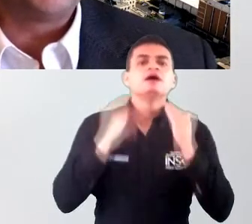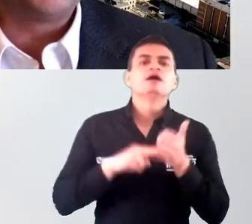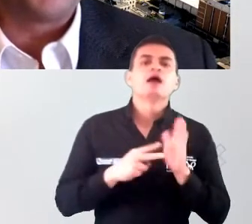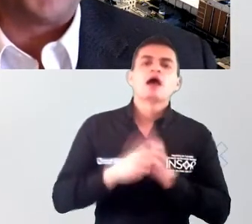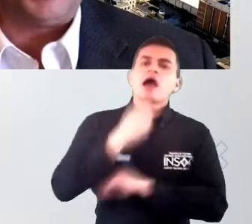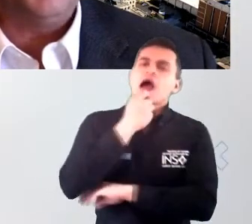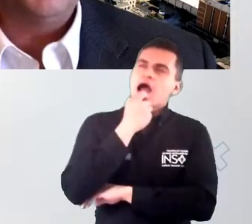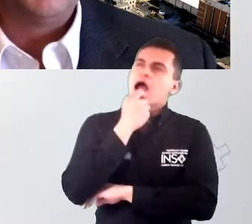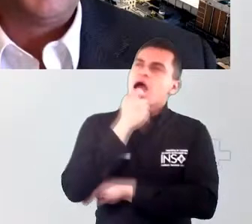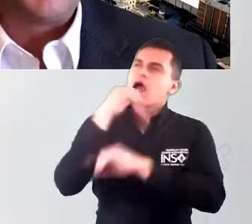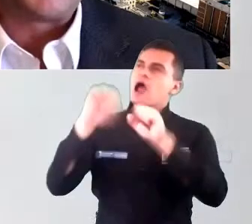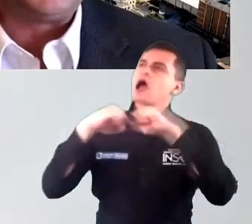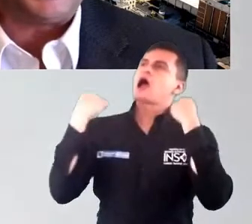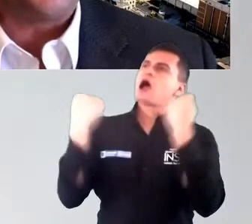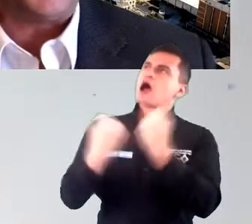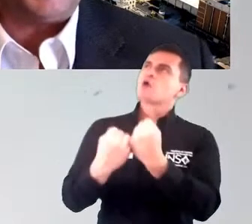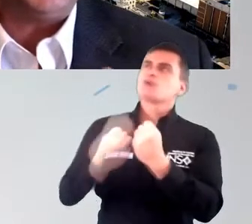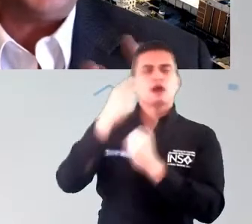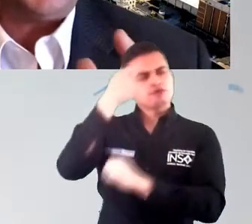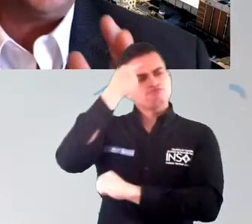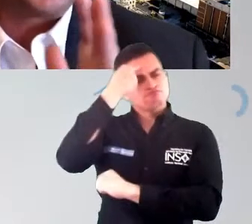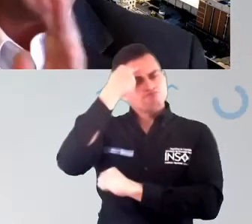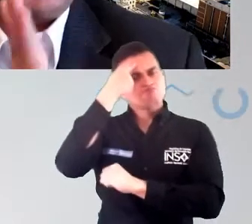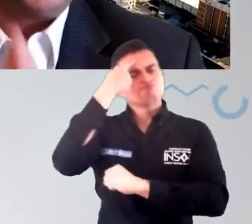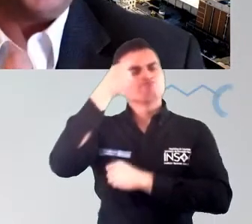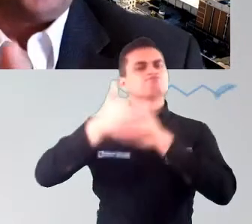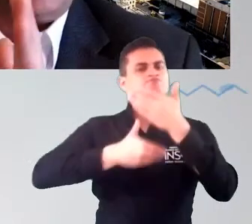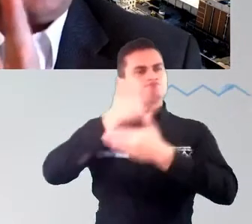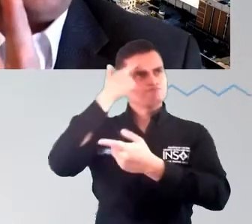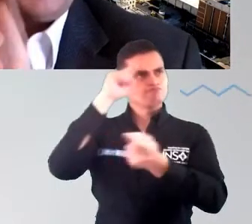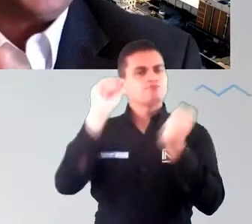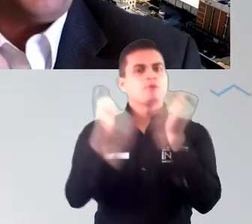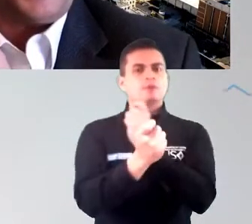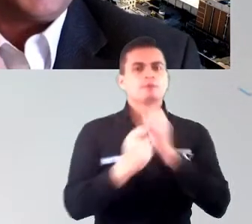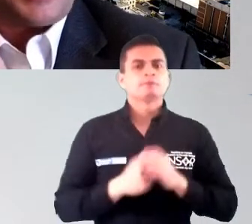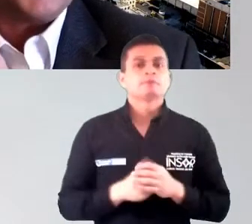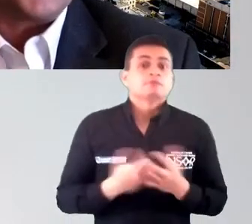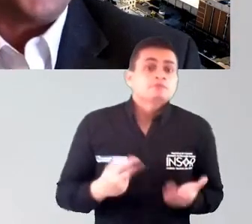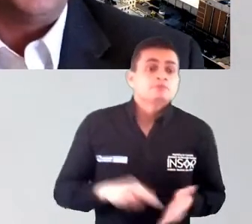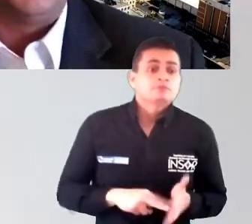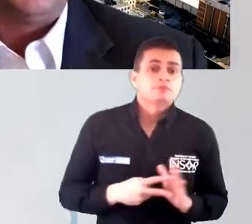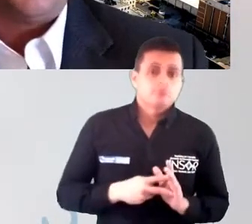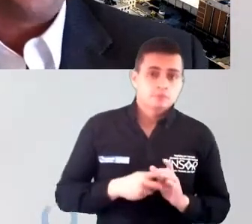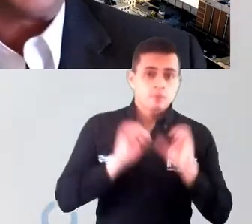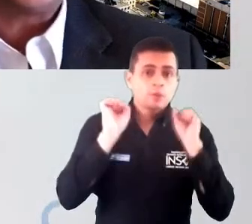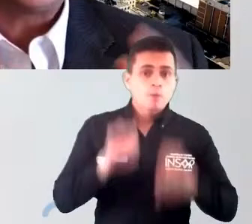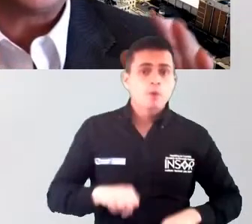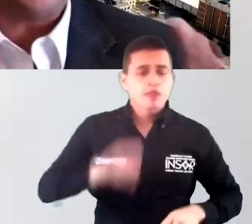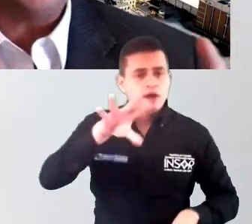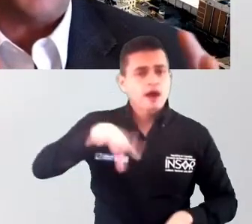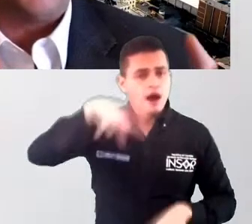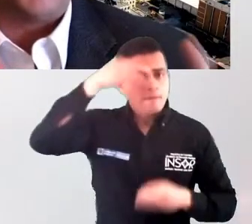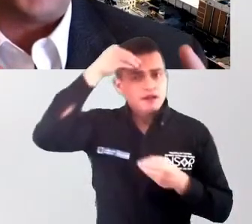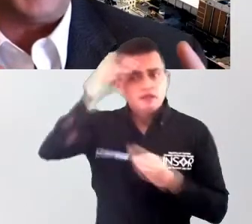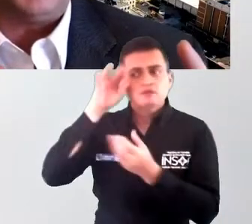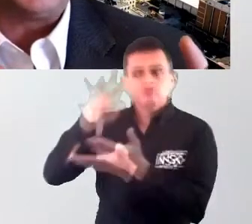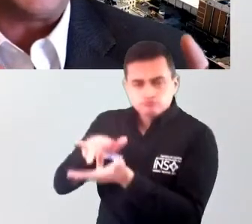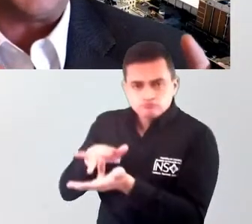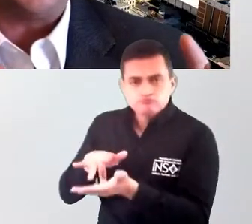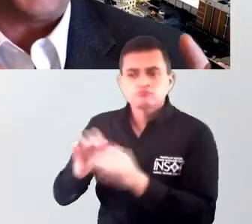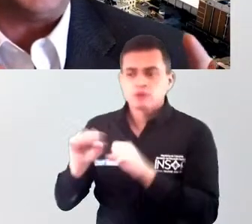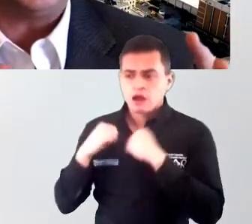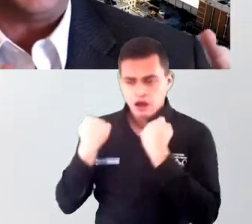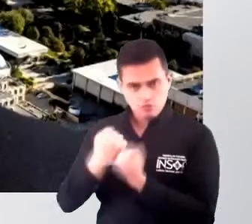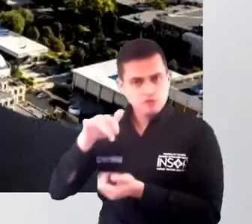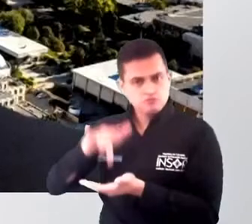habla. Algunos de los aprendizajes pueden tomar lugar en los salones o en las aulas tradicionales